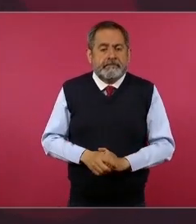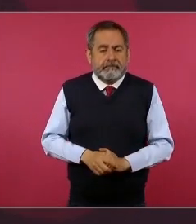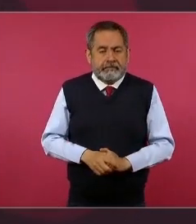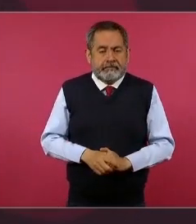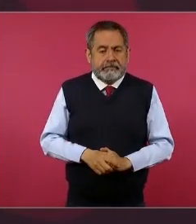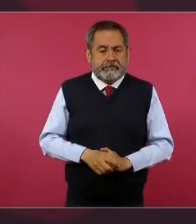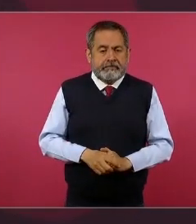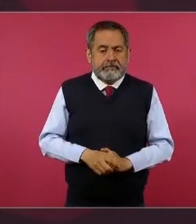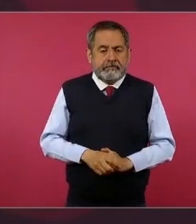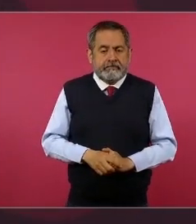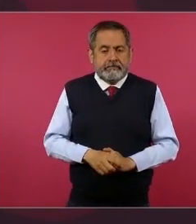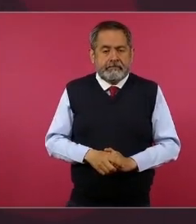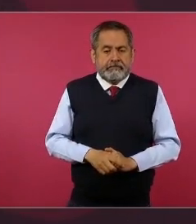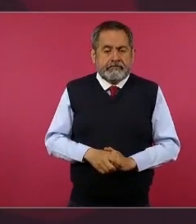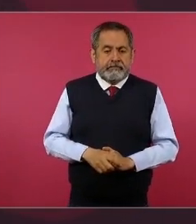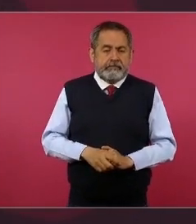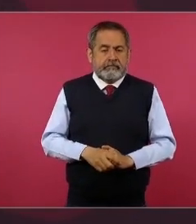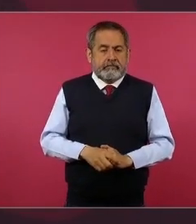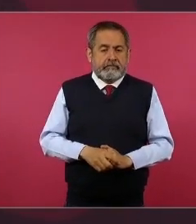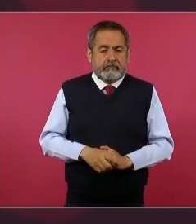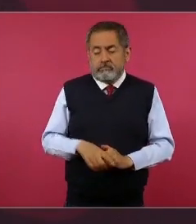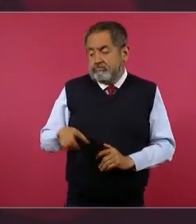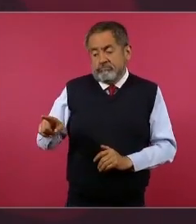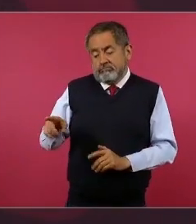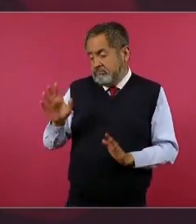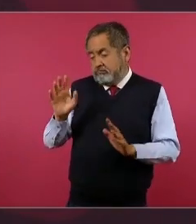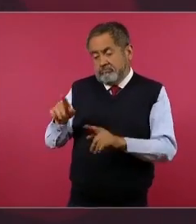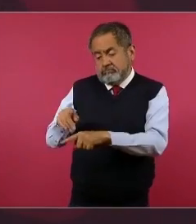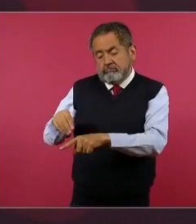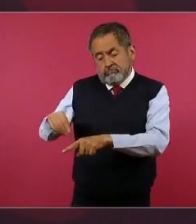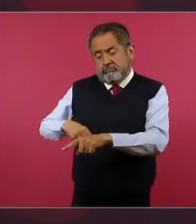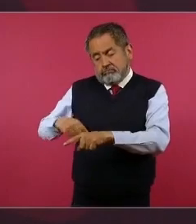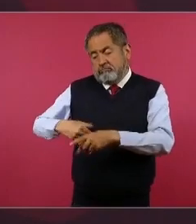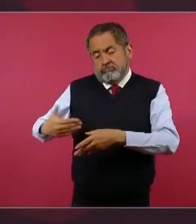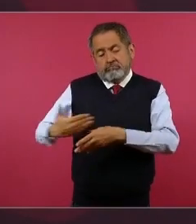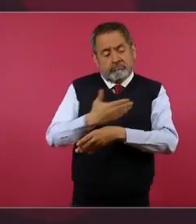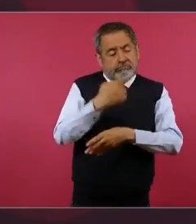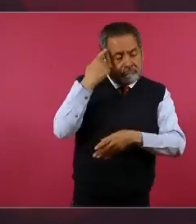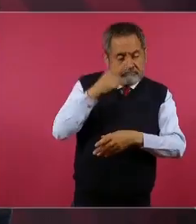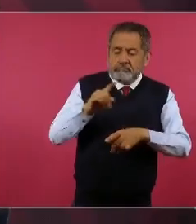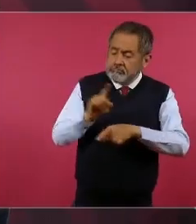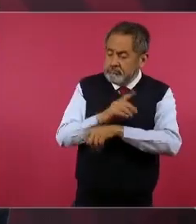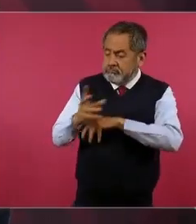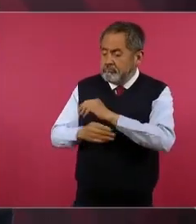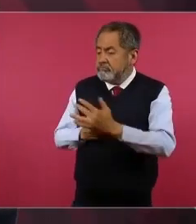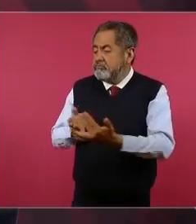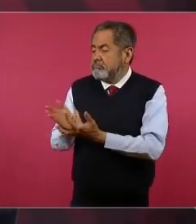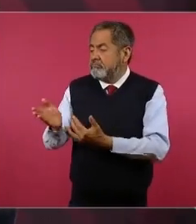se había afectado la soberanía de Estados Unidos,